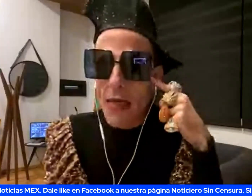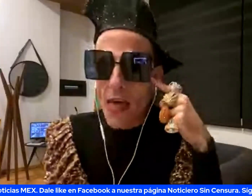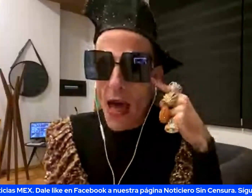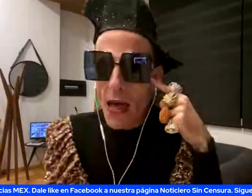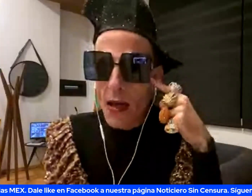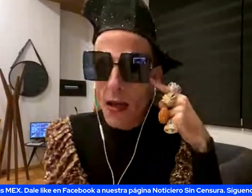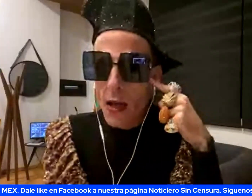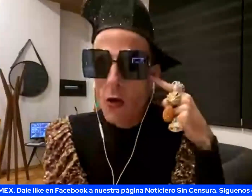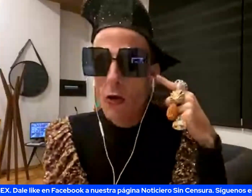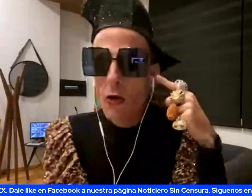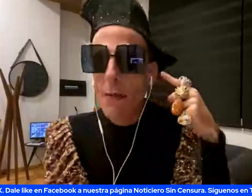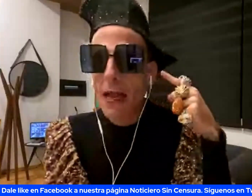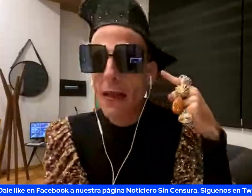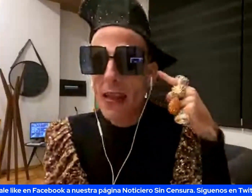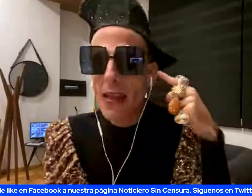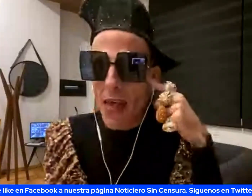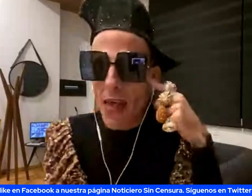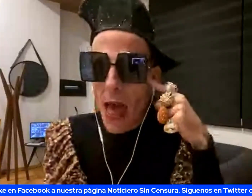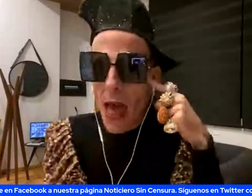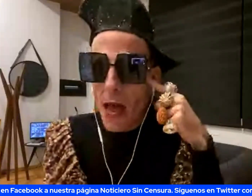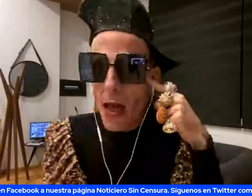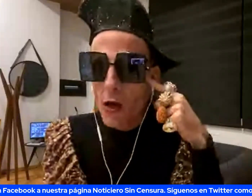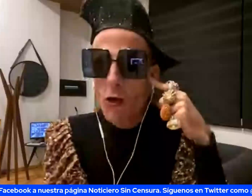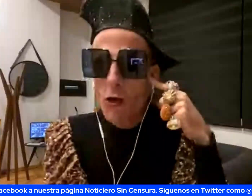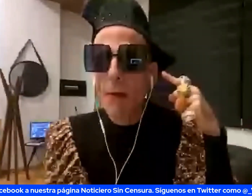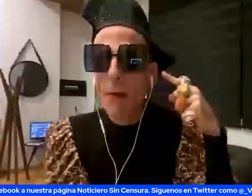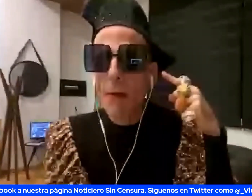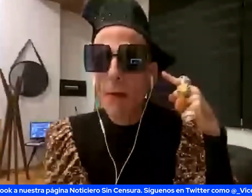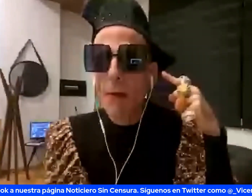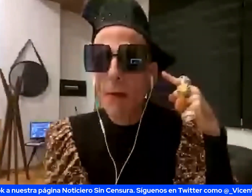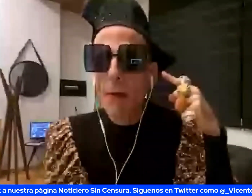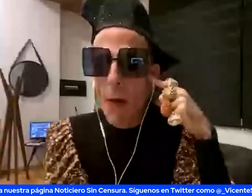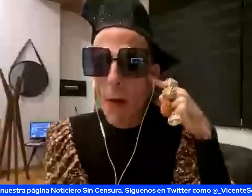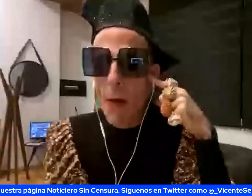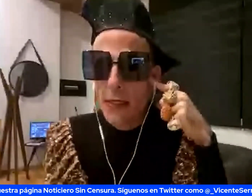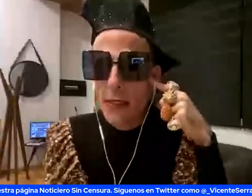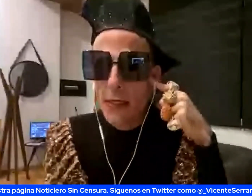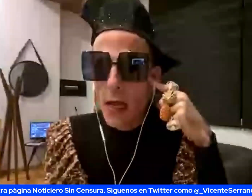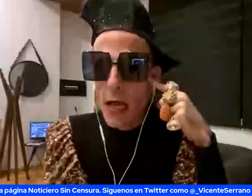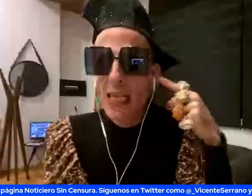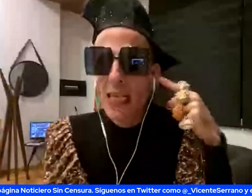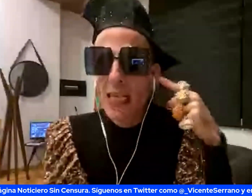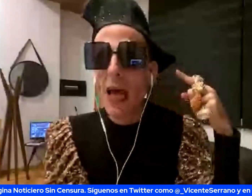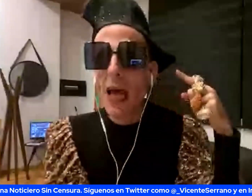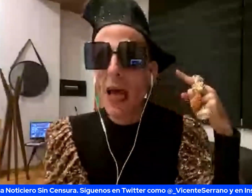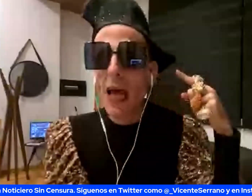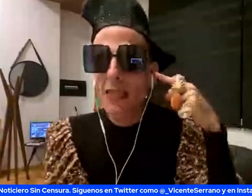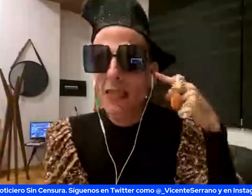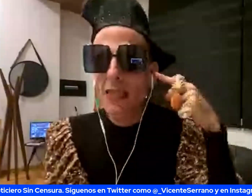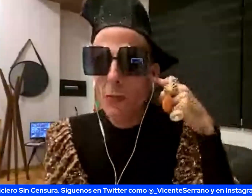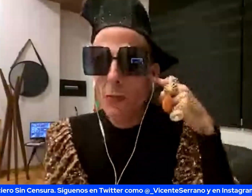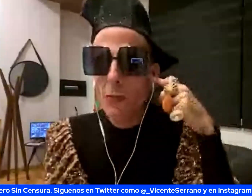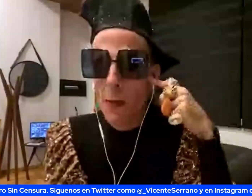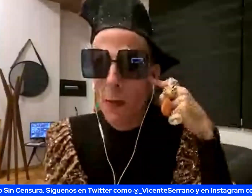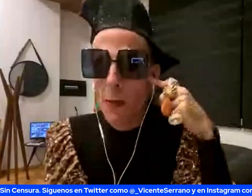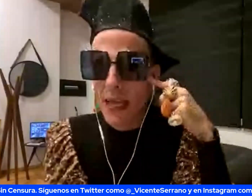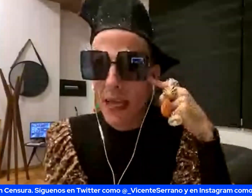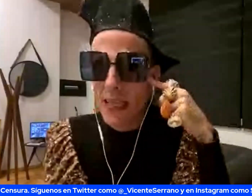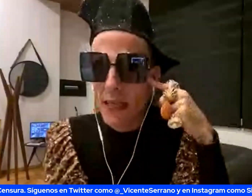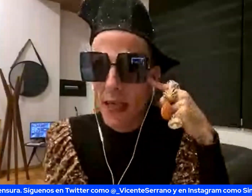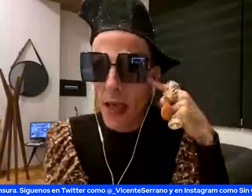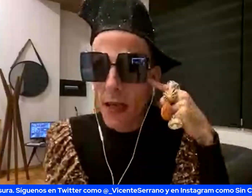entienden nada, no saben nada, no saben administrar un país, sí saben administrar sus bolsillos